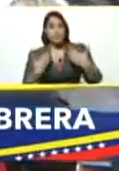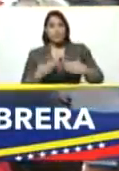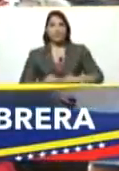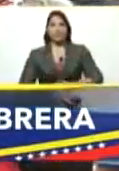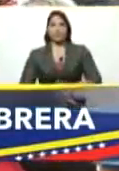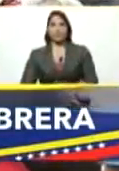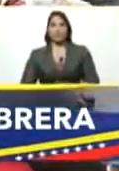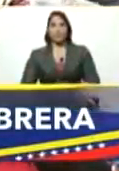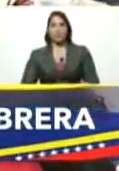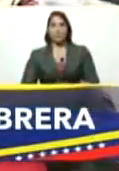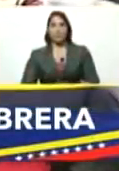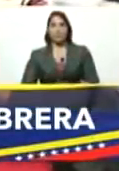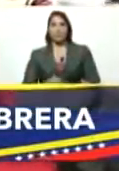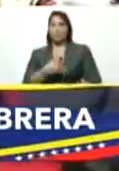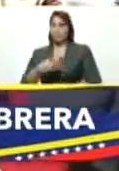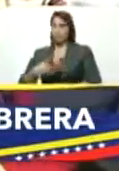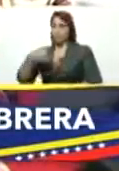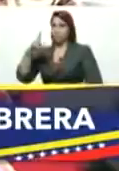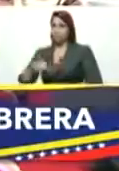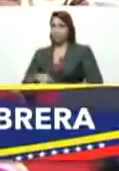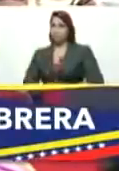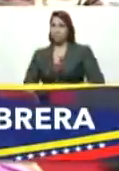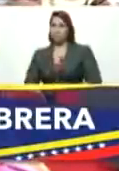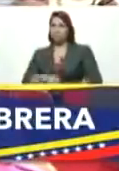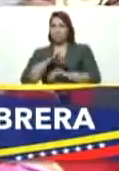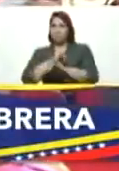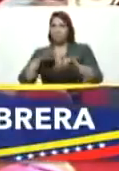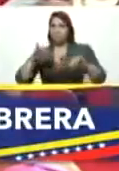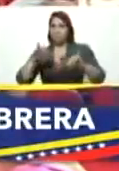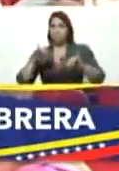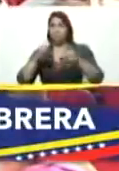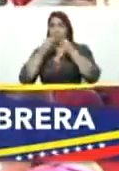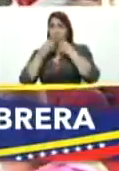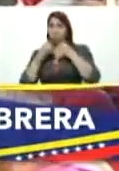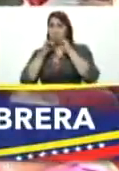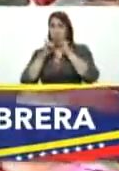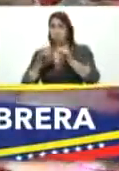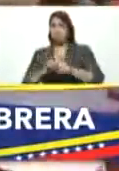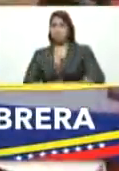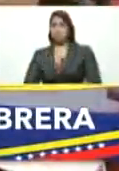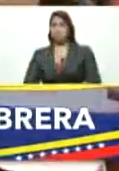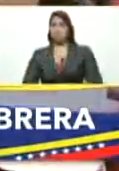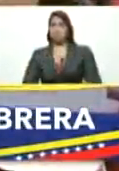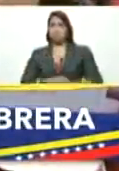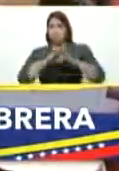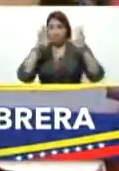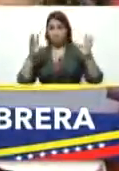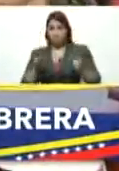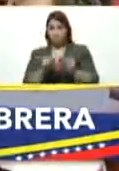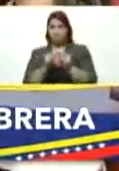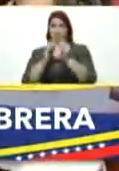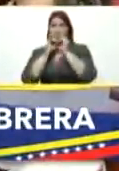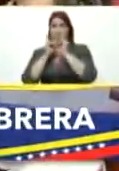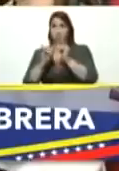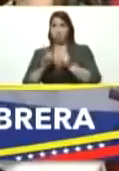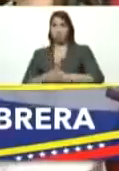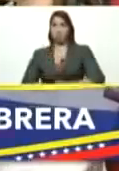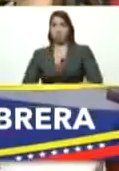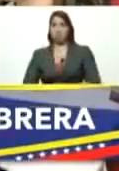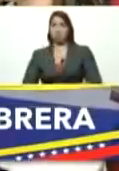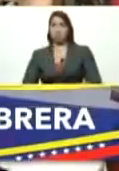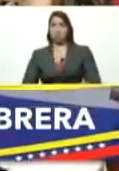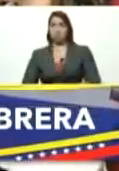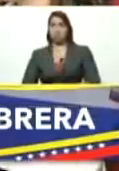que sería bueno para formarnos buenas noticias quería para finalizar sí por supuesto para finalizar y en